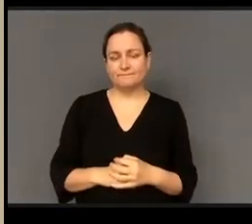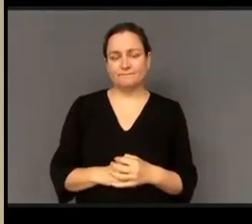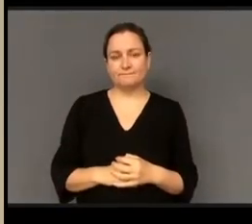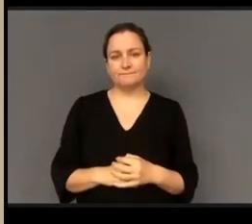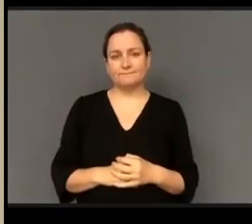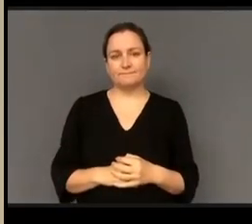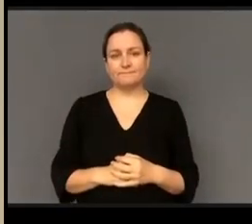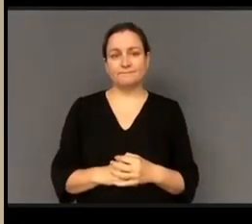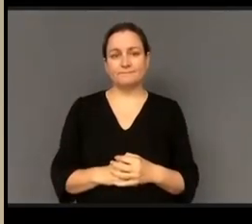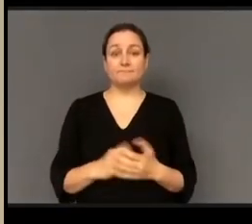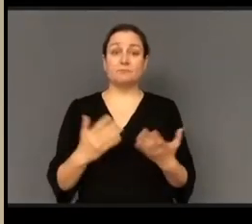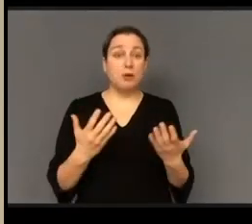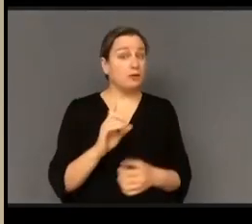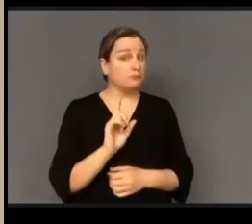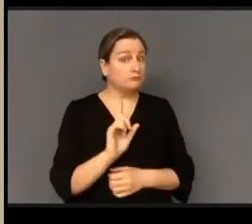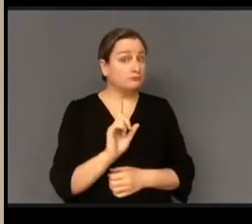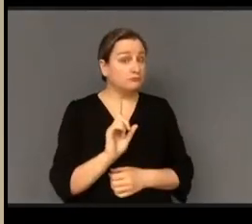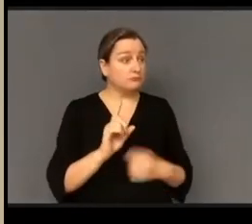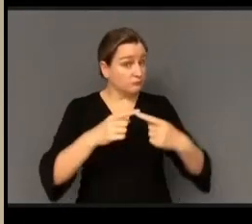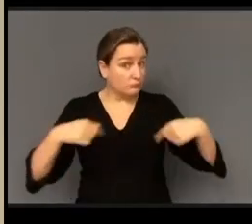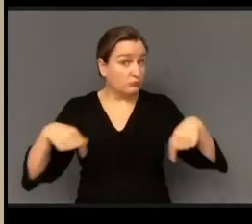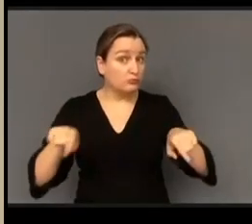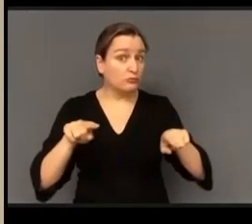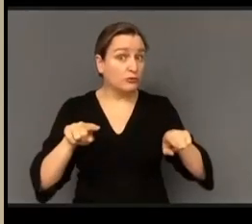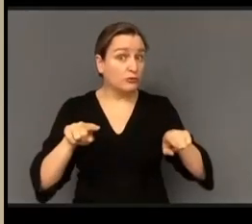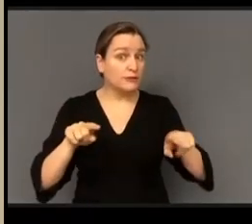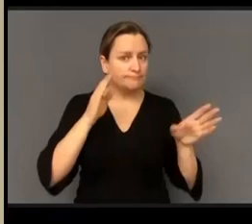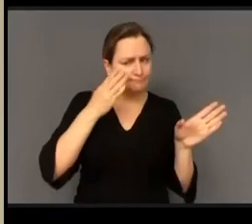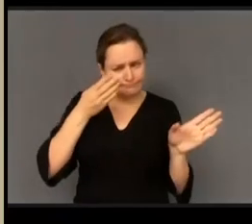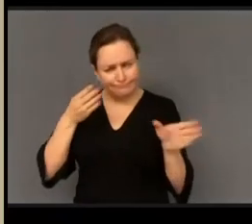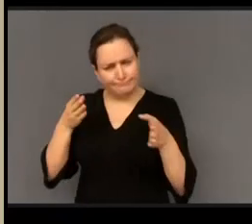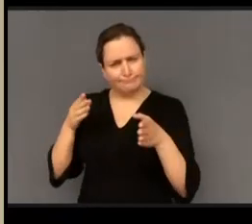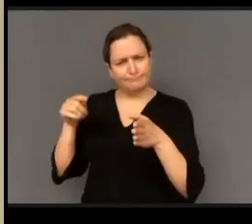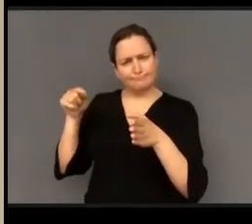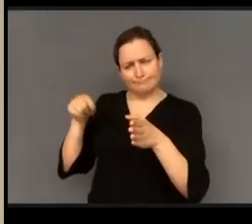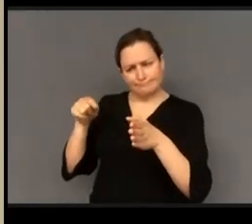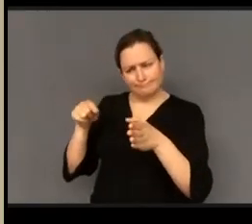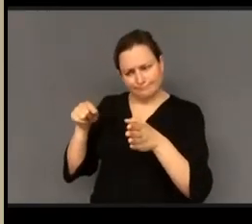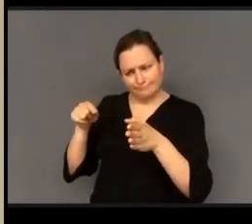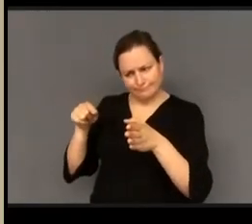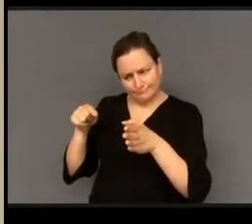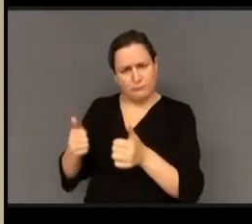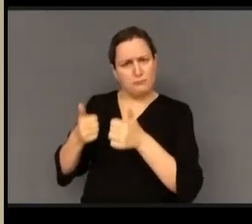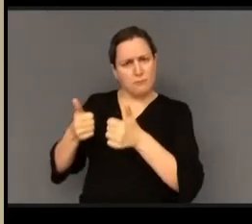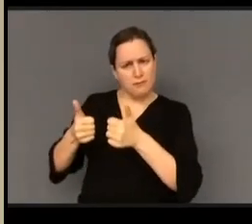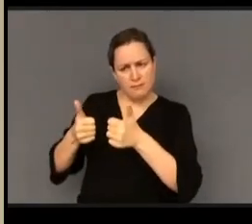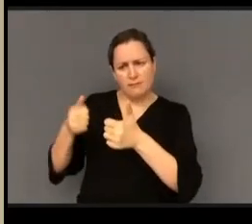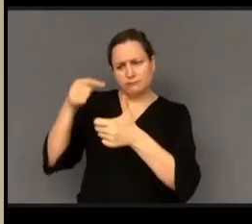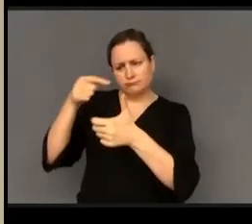se pueden maximizar los beneficios del Internet a la vez que se pueden reducir sus riesgos,